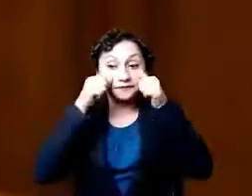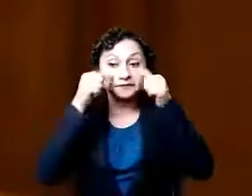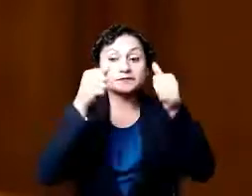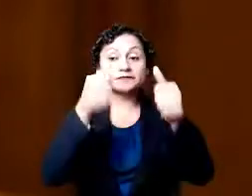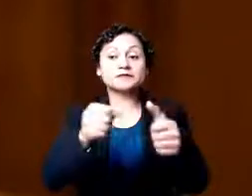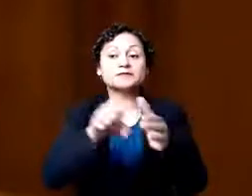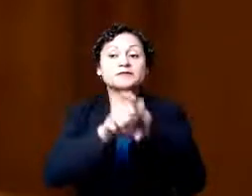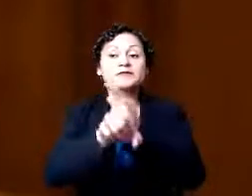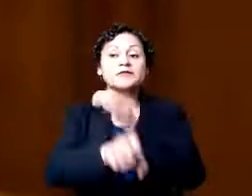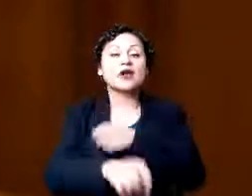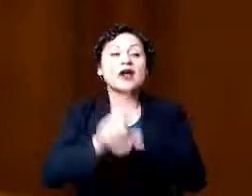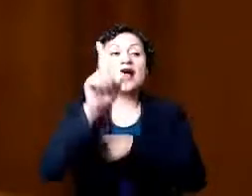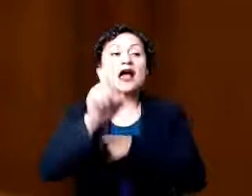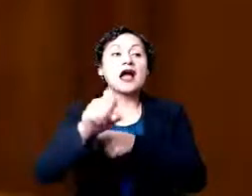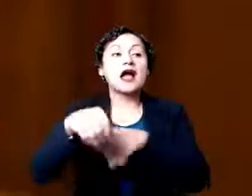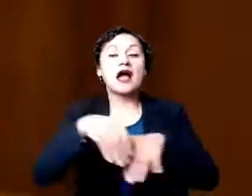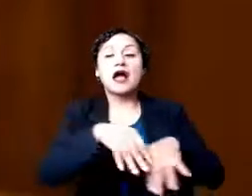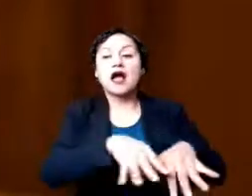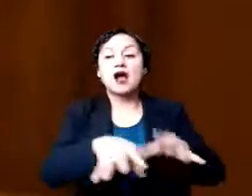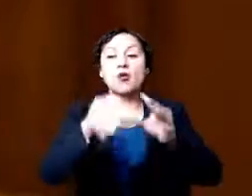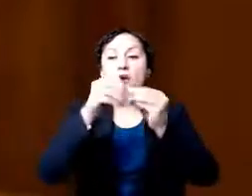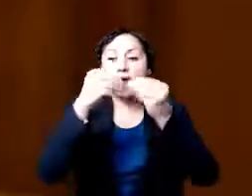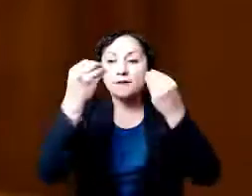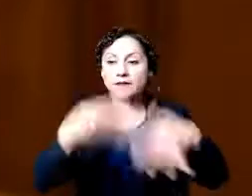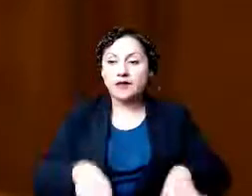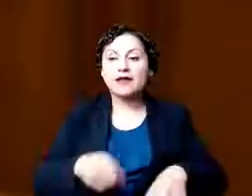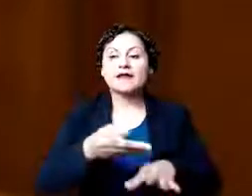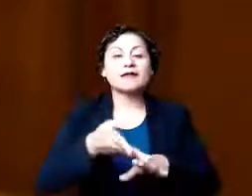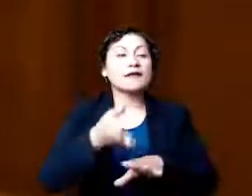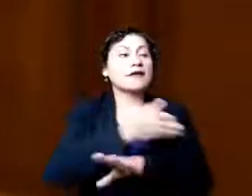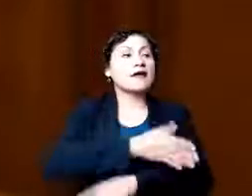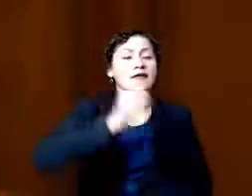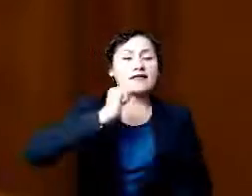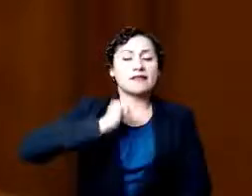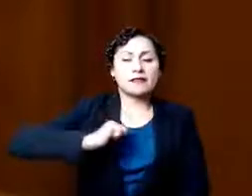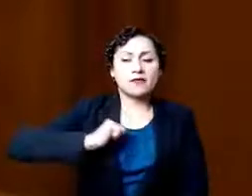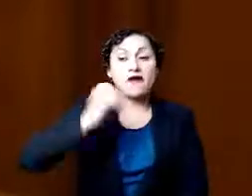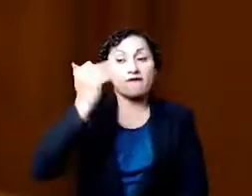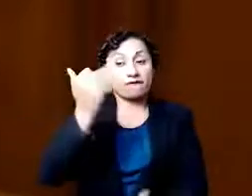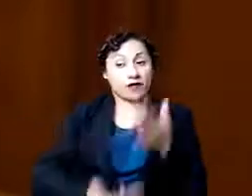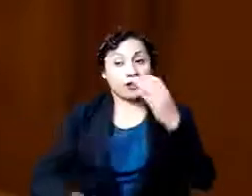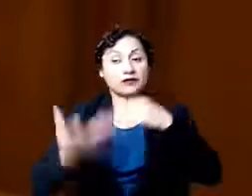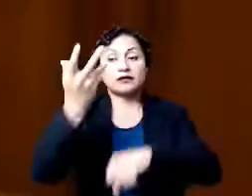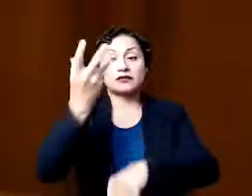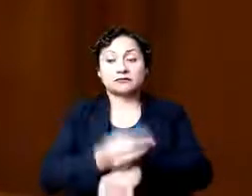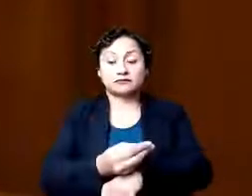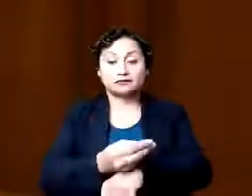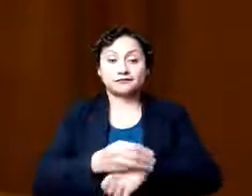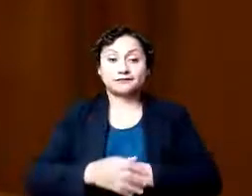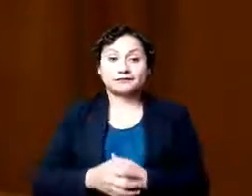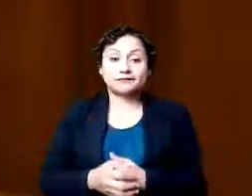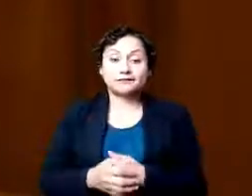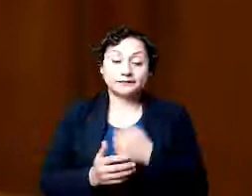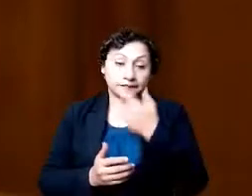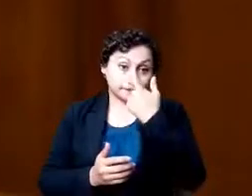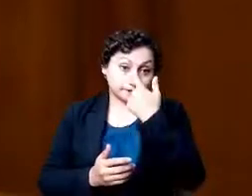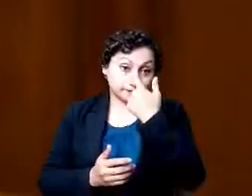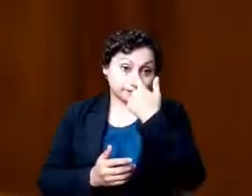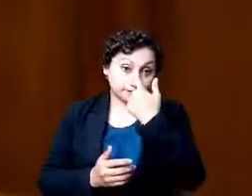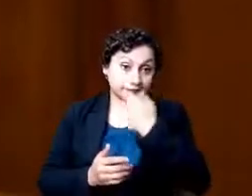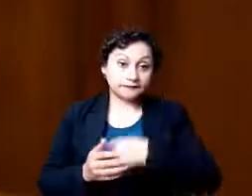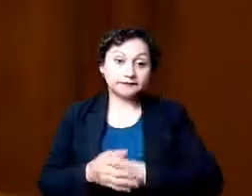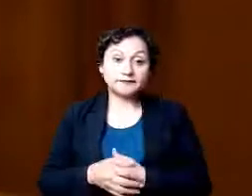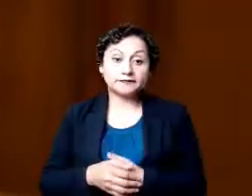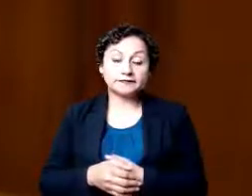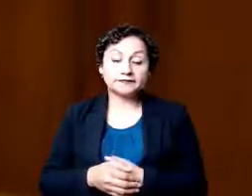en muchas instalaciones hidráulicas sobre todo aquellas que ya tienen mucho más tiempo por lo expresado